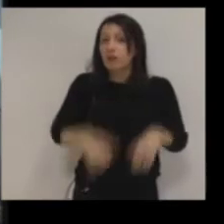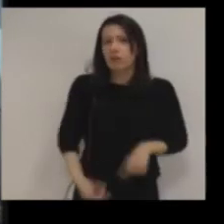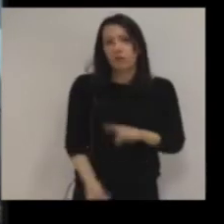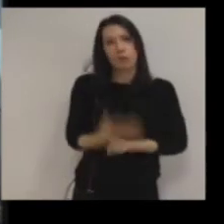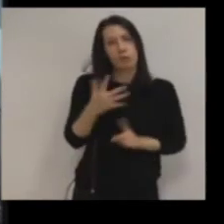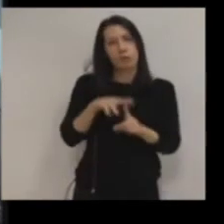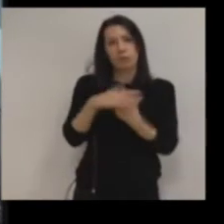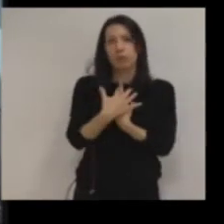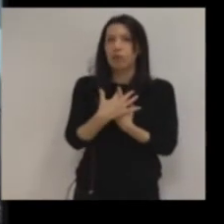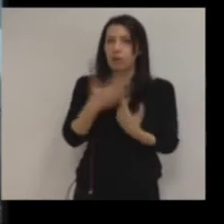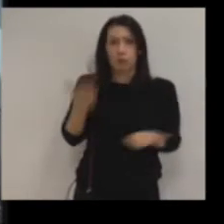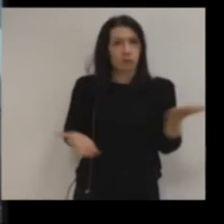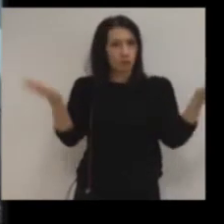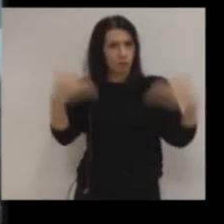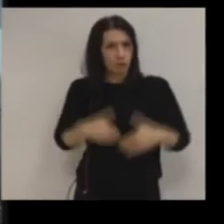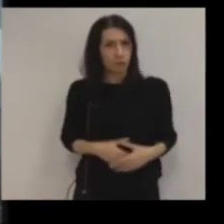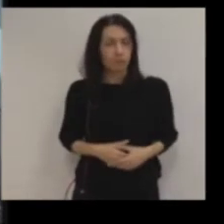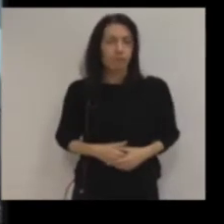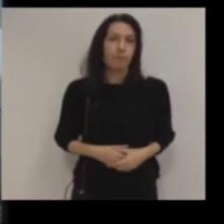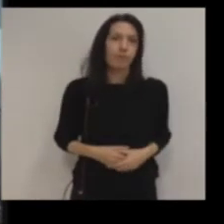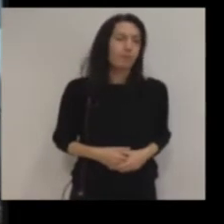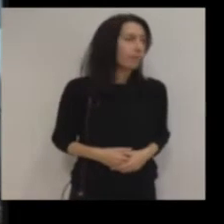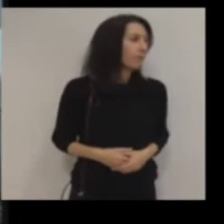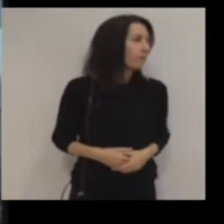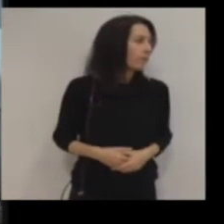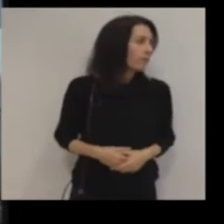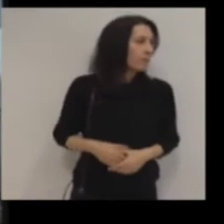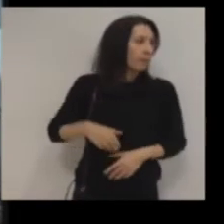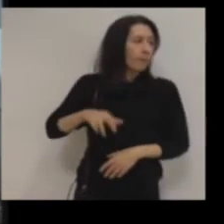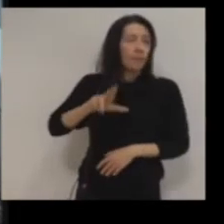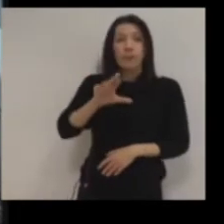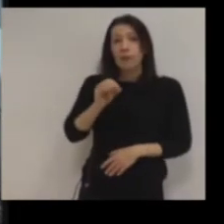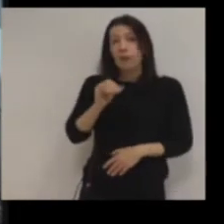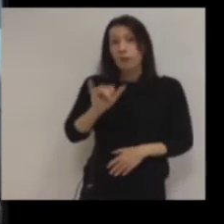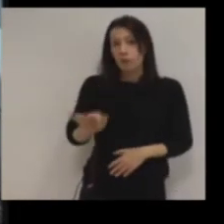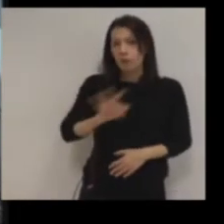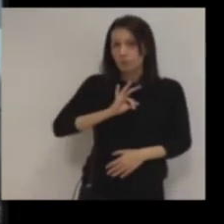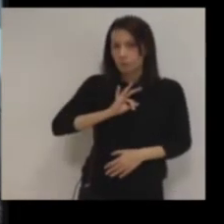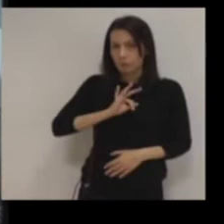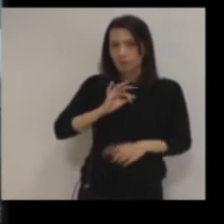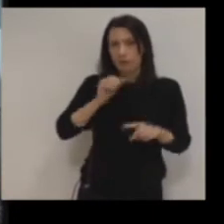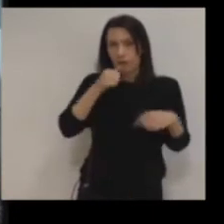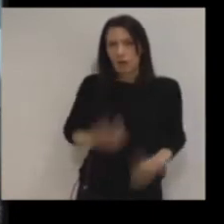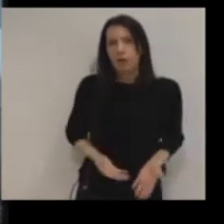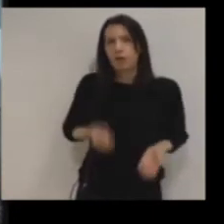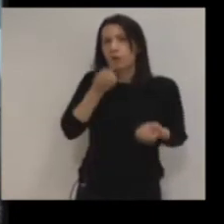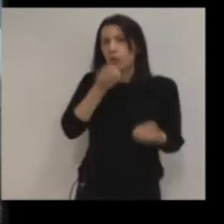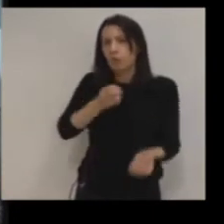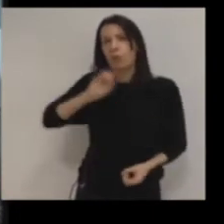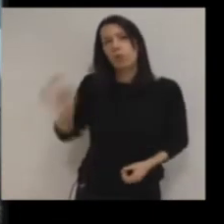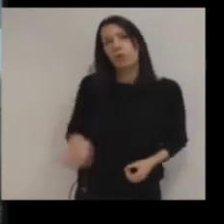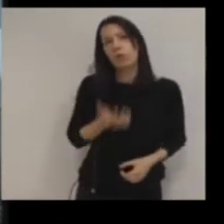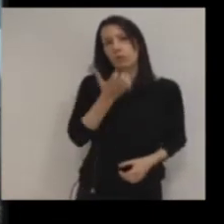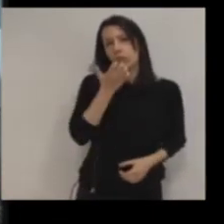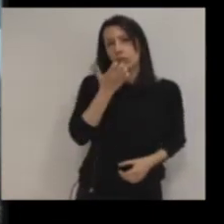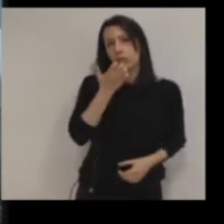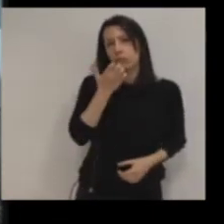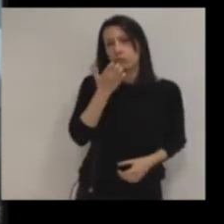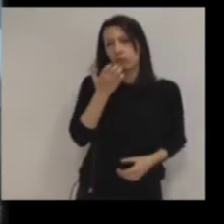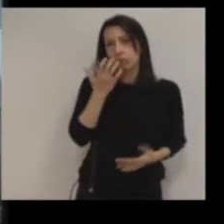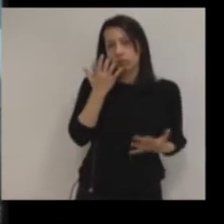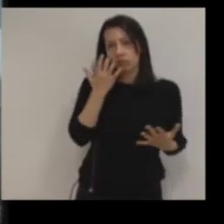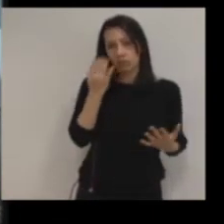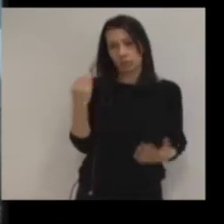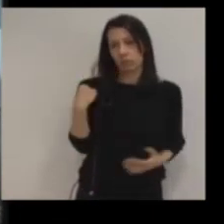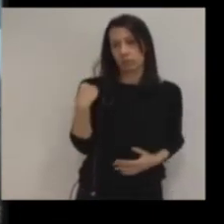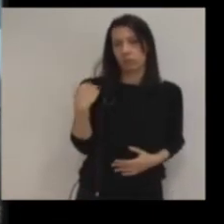que son situaciones de injusticia, eso es cierto. Sí, pero fijaros, yo os voy a contar otro ejemplo, porque me llamaron de la permanente